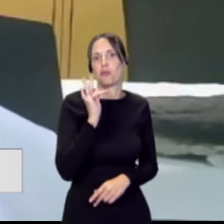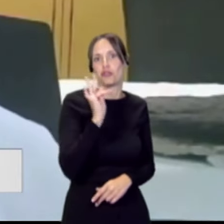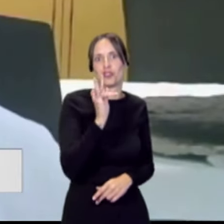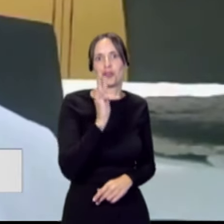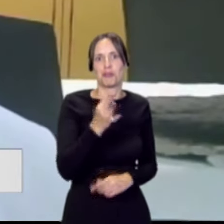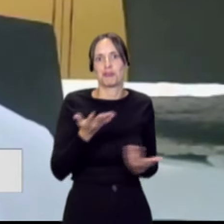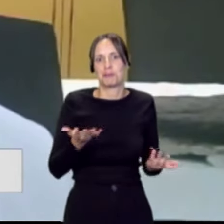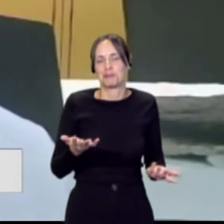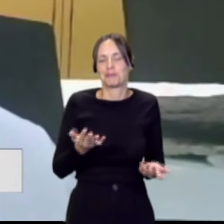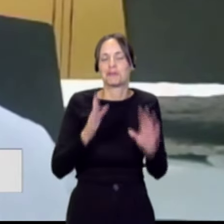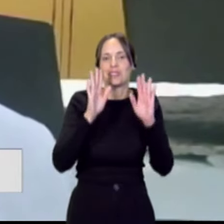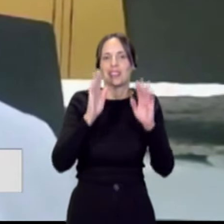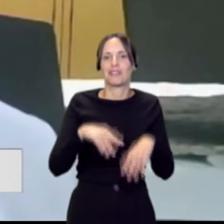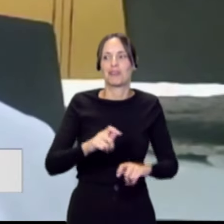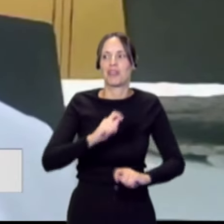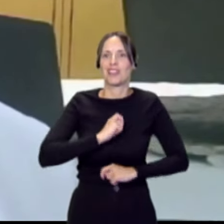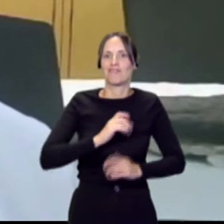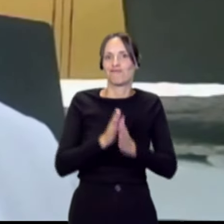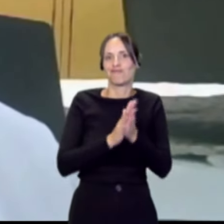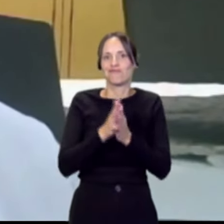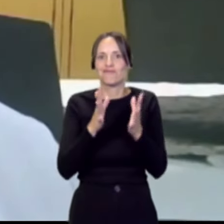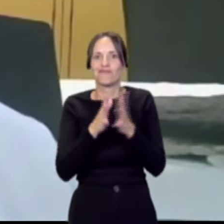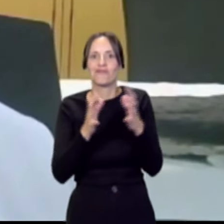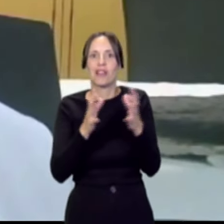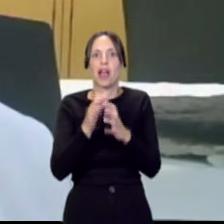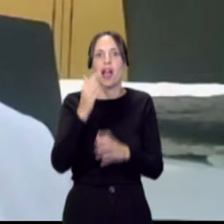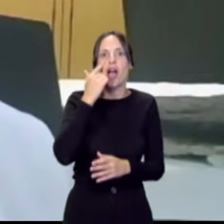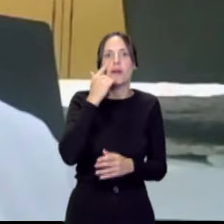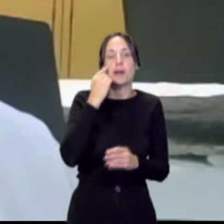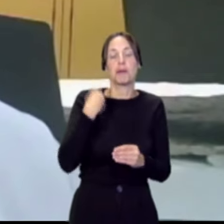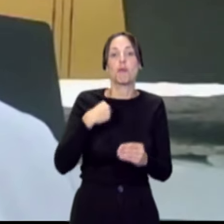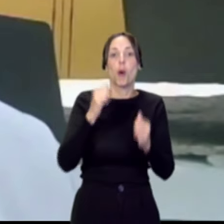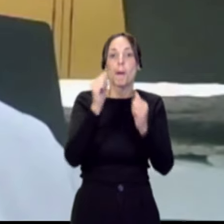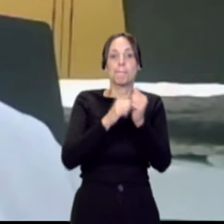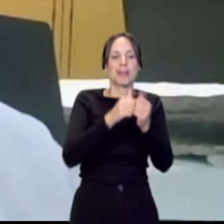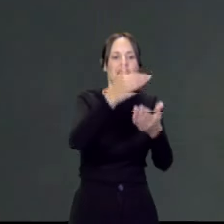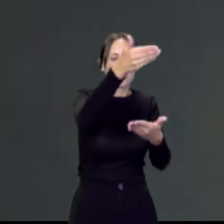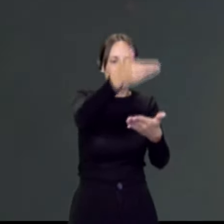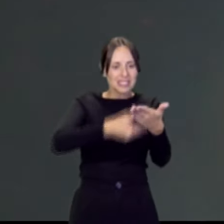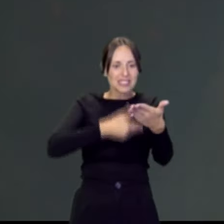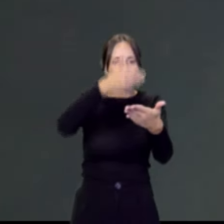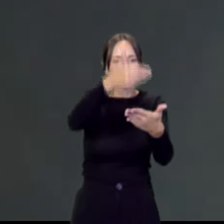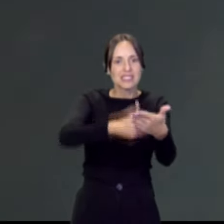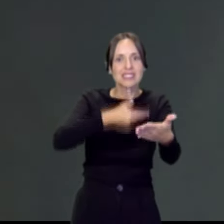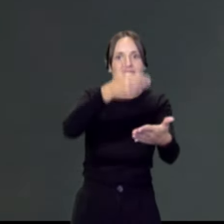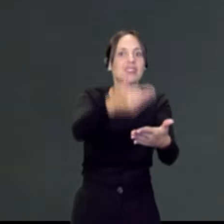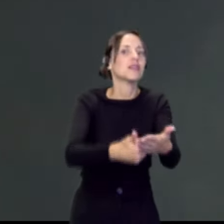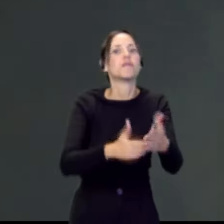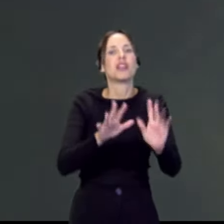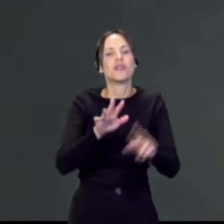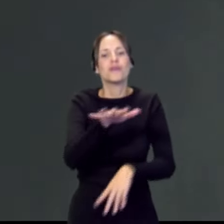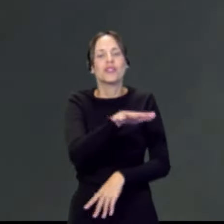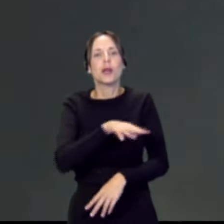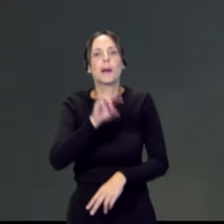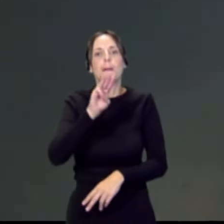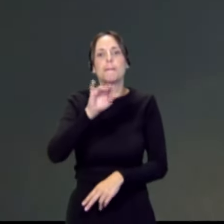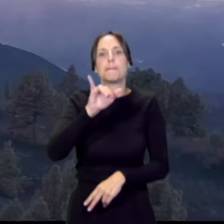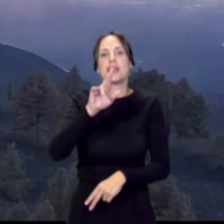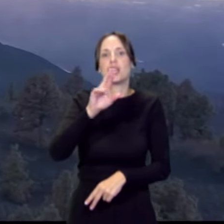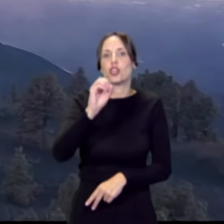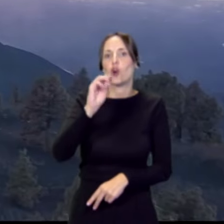buenos resultados nos animaron a probar este tipo de arranques de pils, pero esta vez en los piroplastos, en